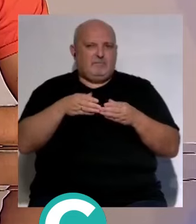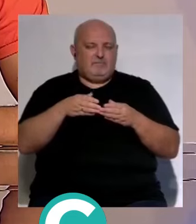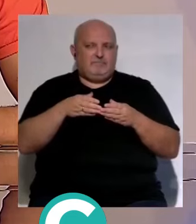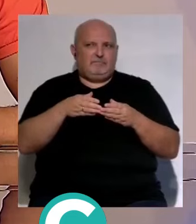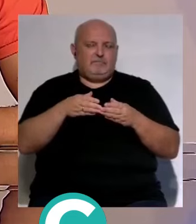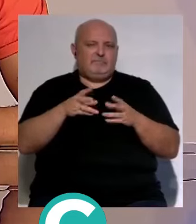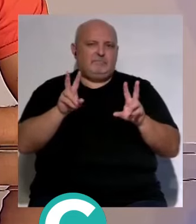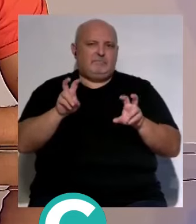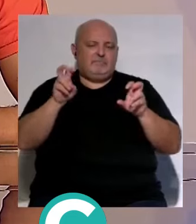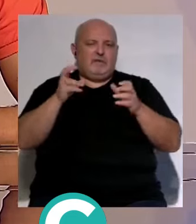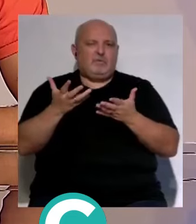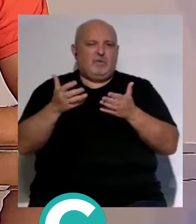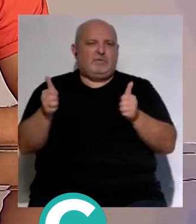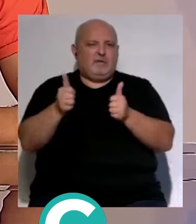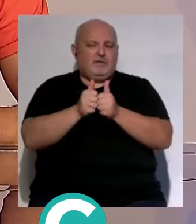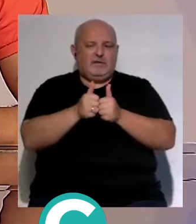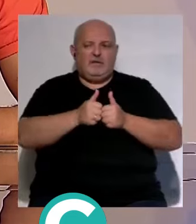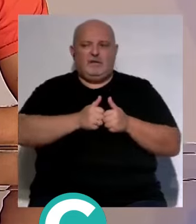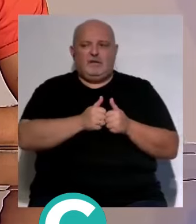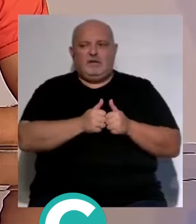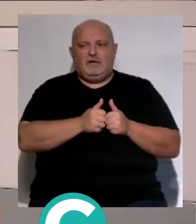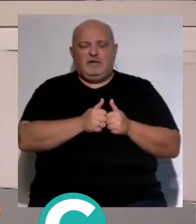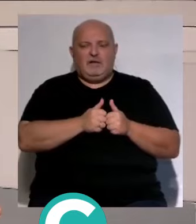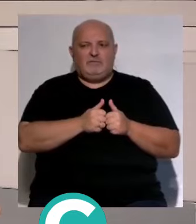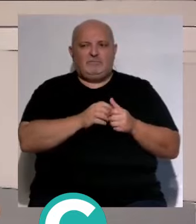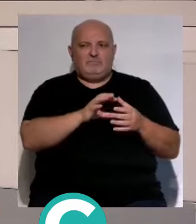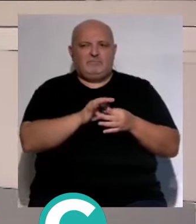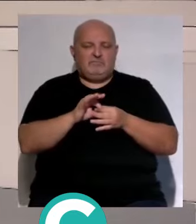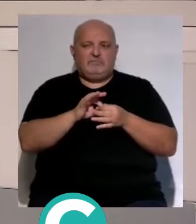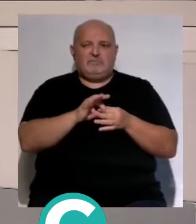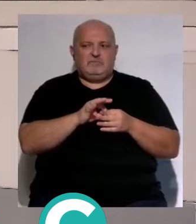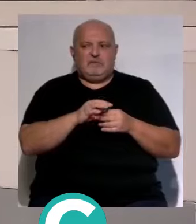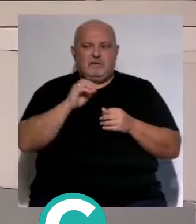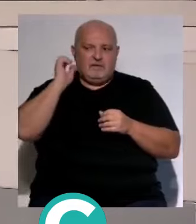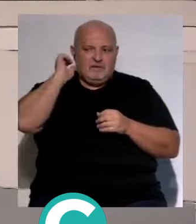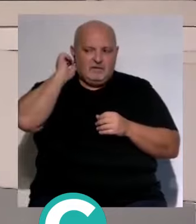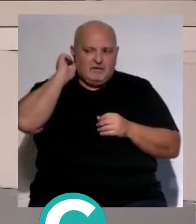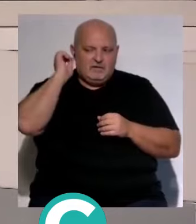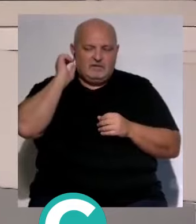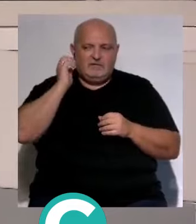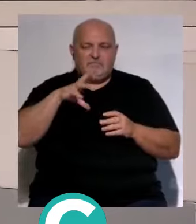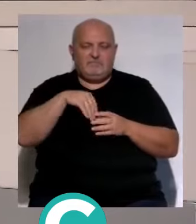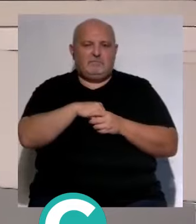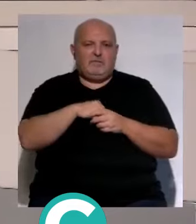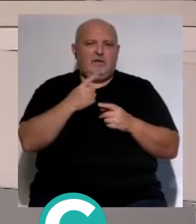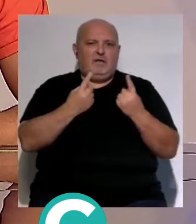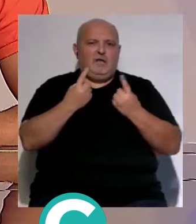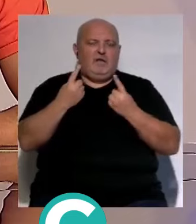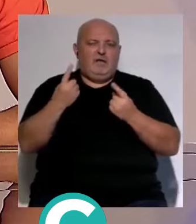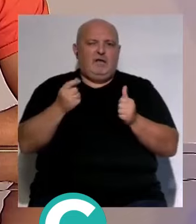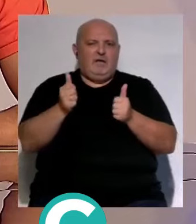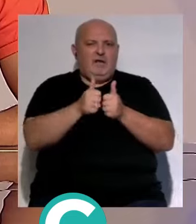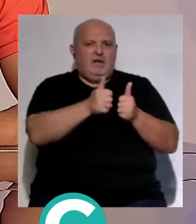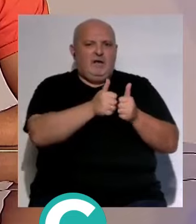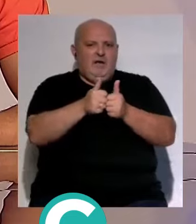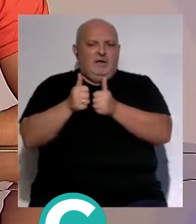Algo como ayudante de... Ahí, o enlace, ¿no? Donde hay hueco ya, no hay hueco. Con la entrada de Coque hueco, y con los ayudantes que ha